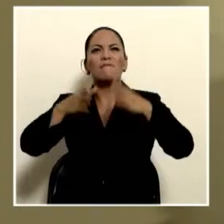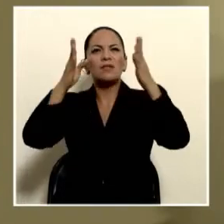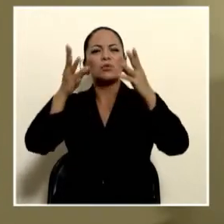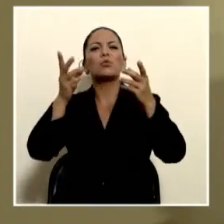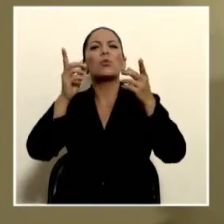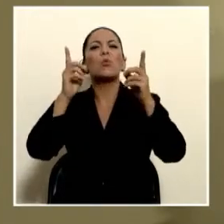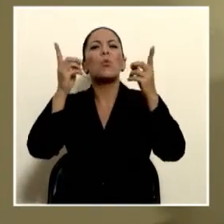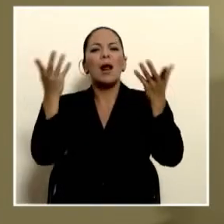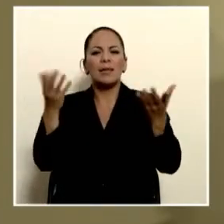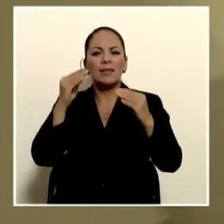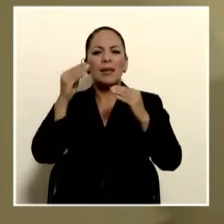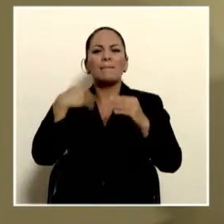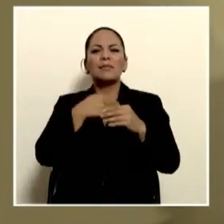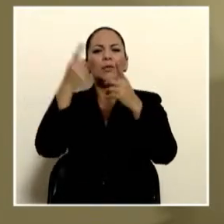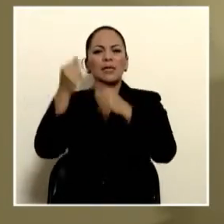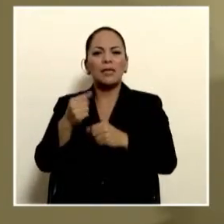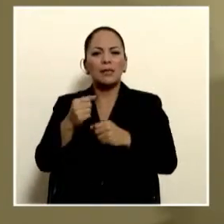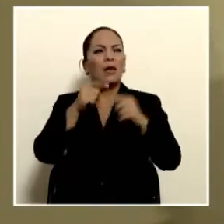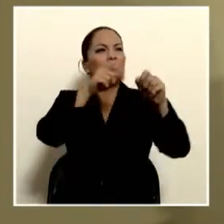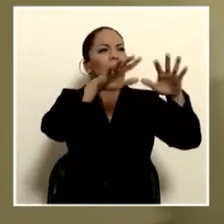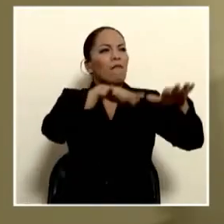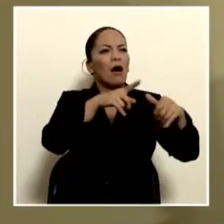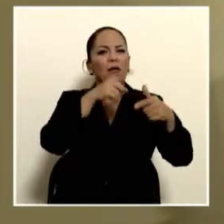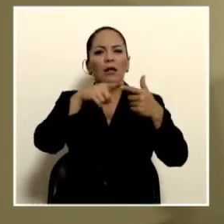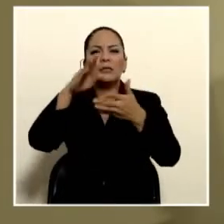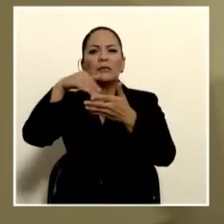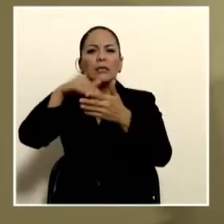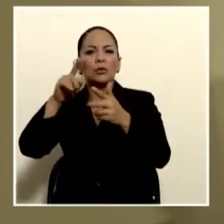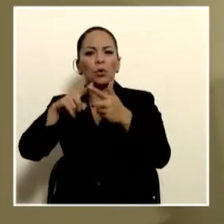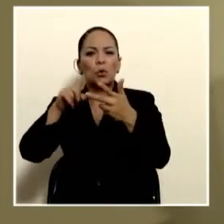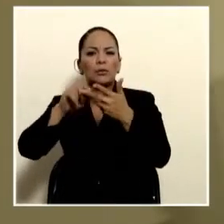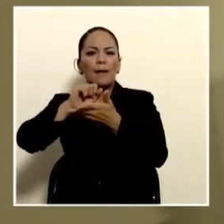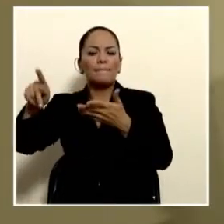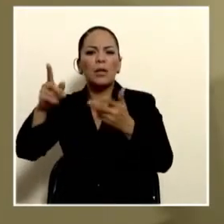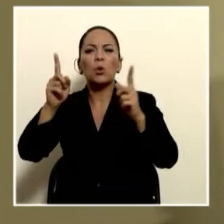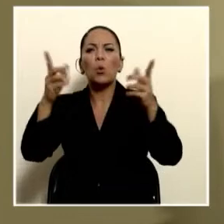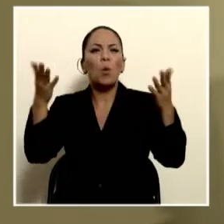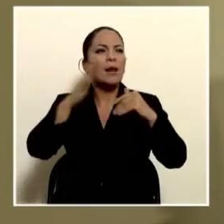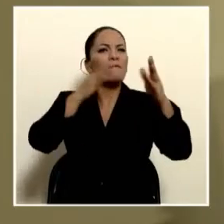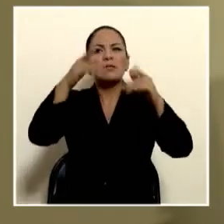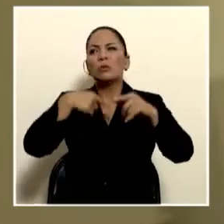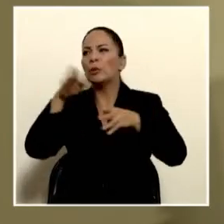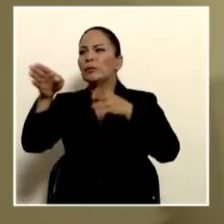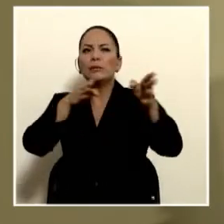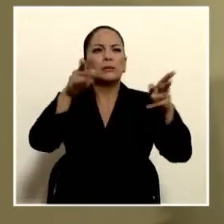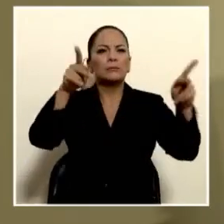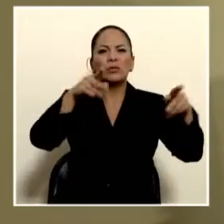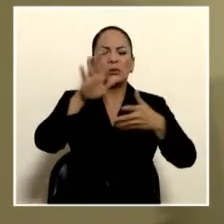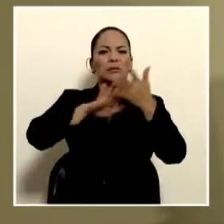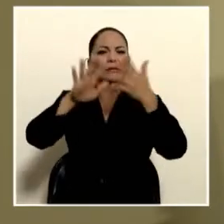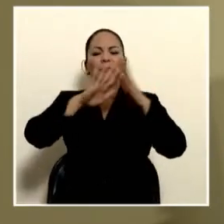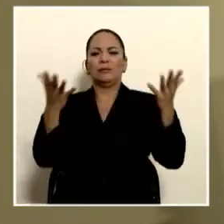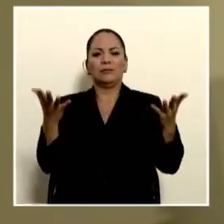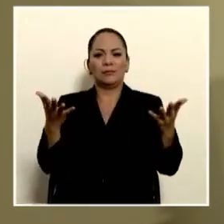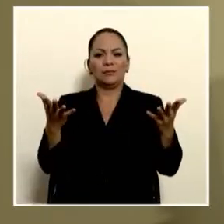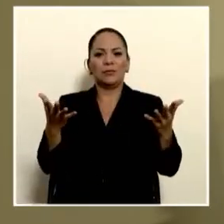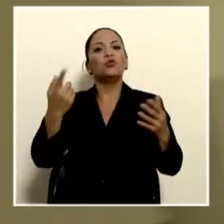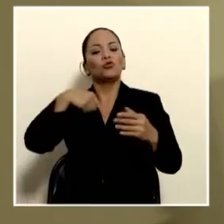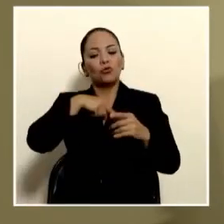la Sabana, al del Centro o al de San Pedro? Esa es la misión y lo vamos a